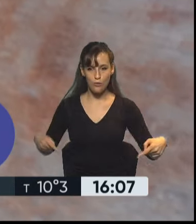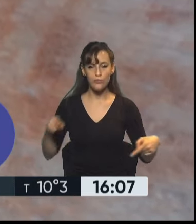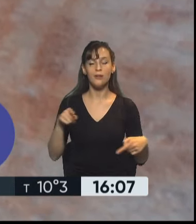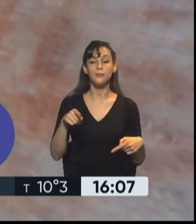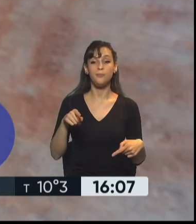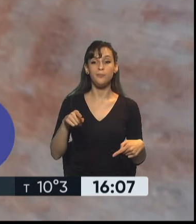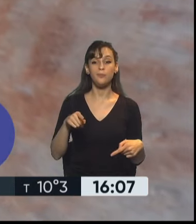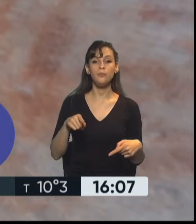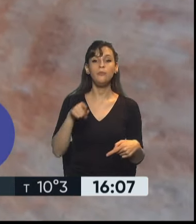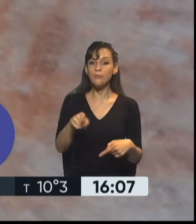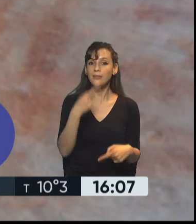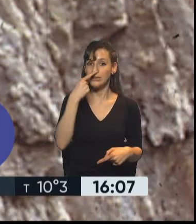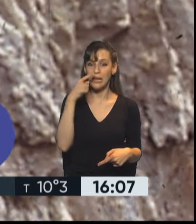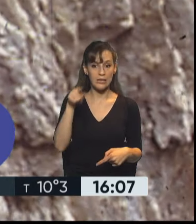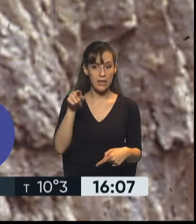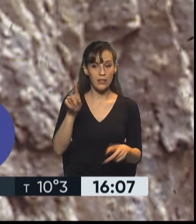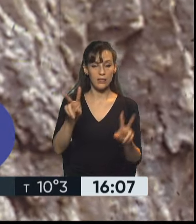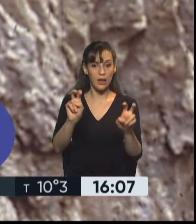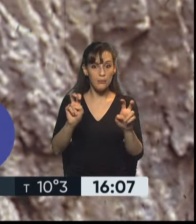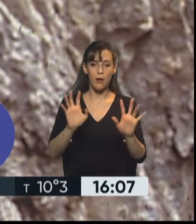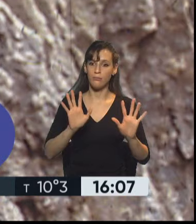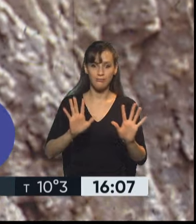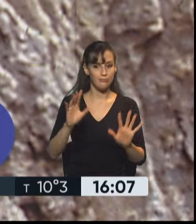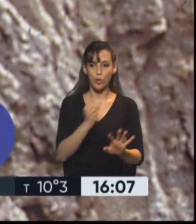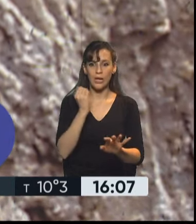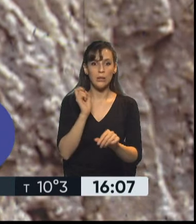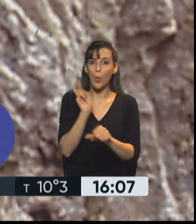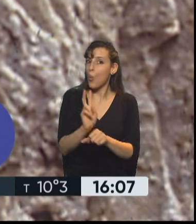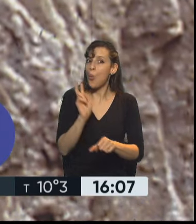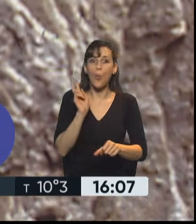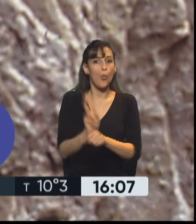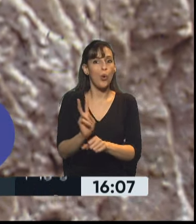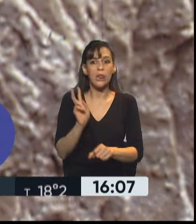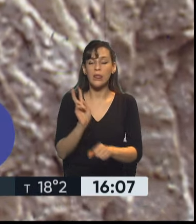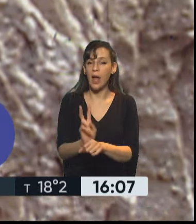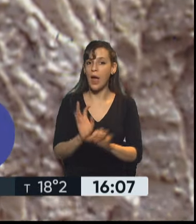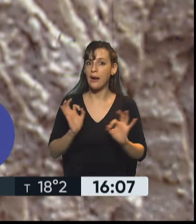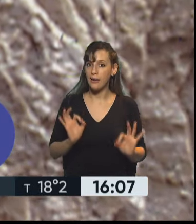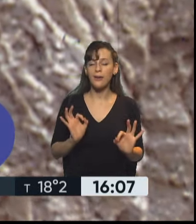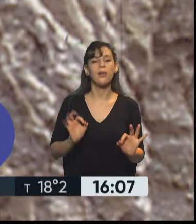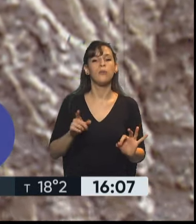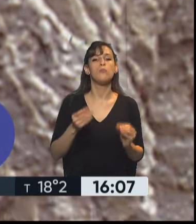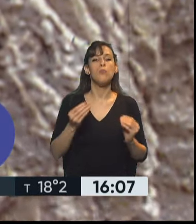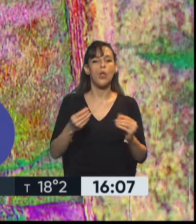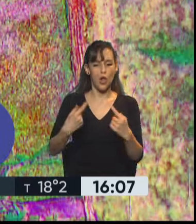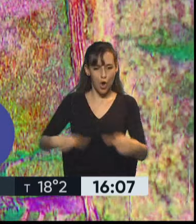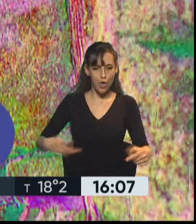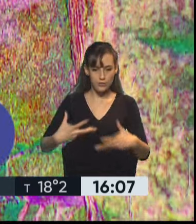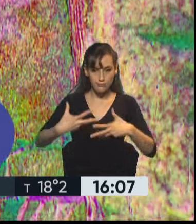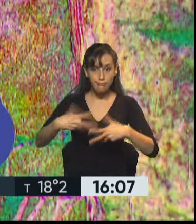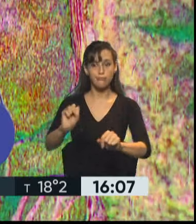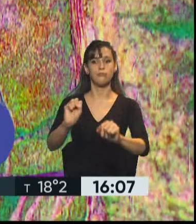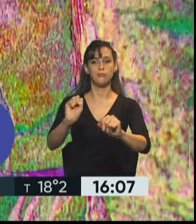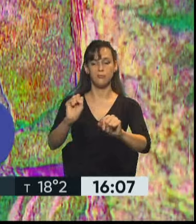sumamente interesante y es algo que hay que cuidar y hay que conservar, porque este tipo de hallazgo es un elemento único